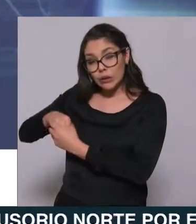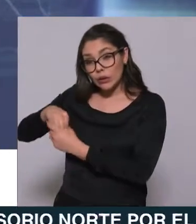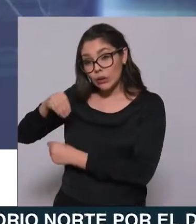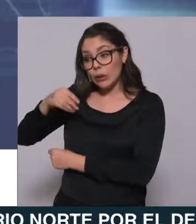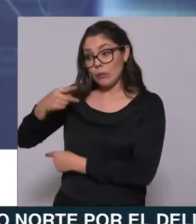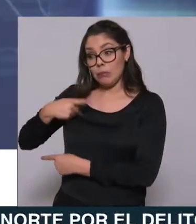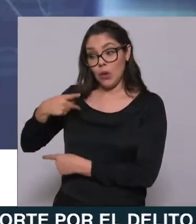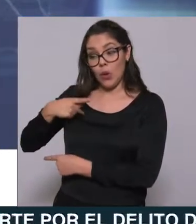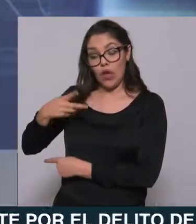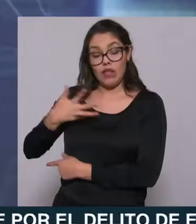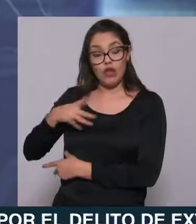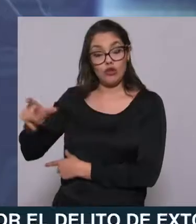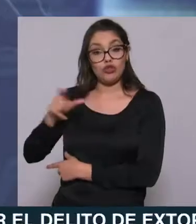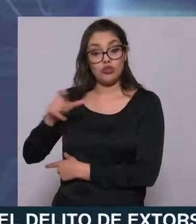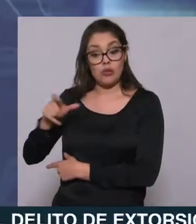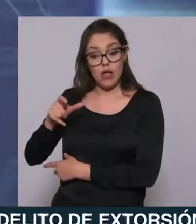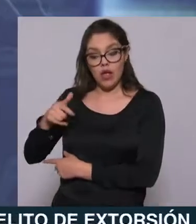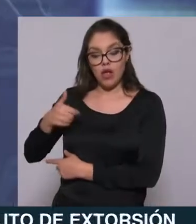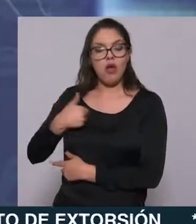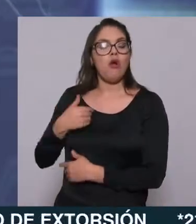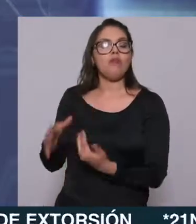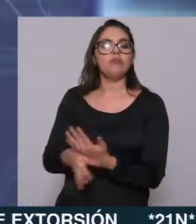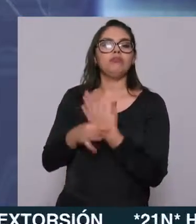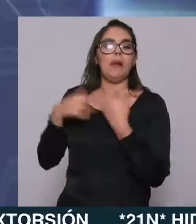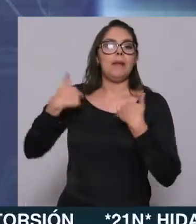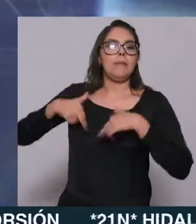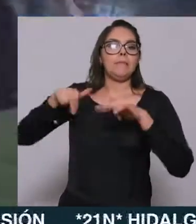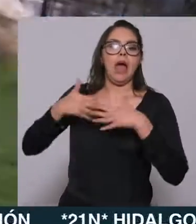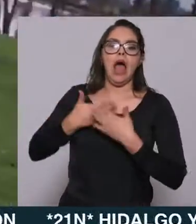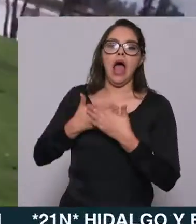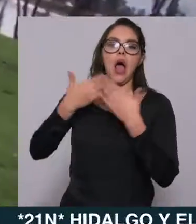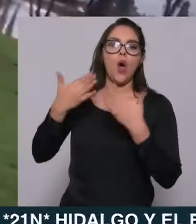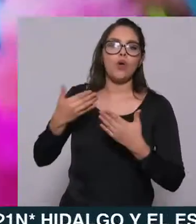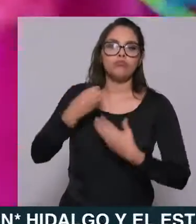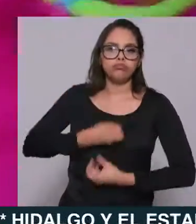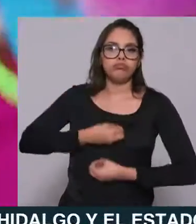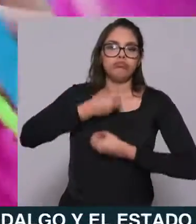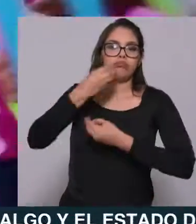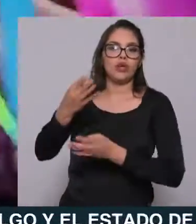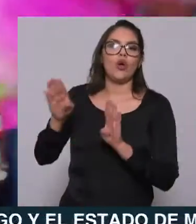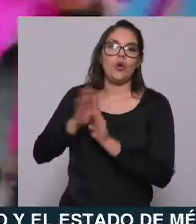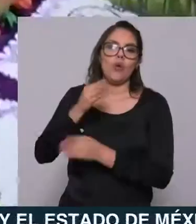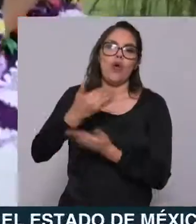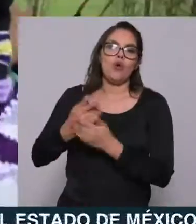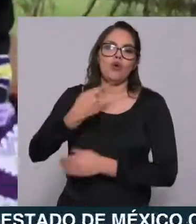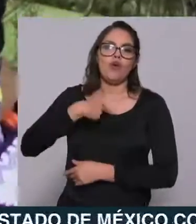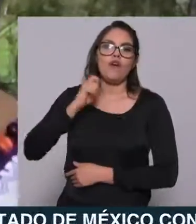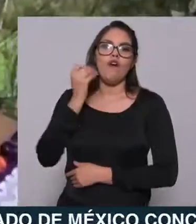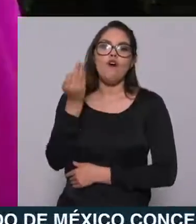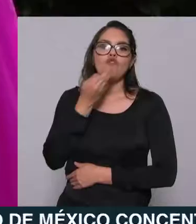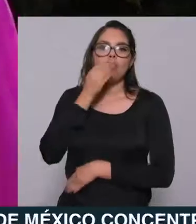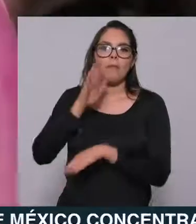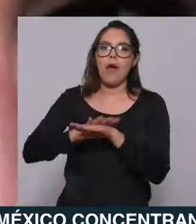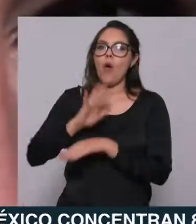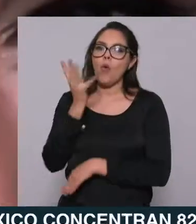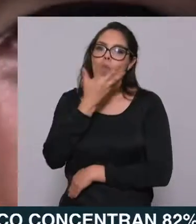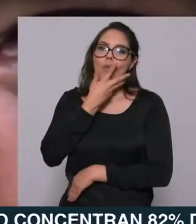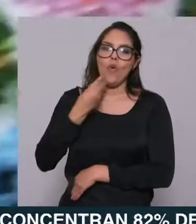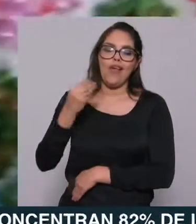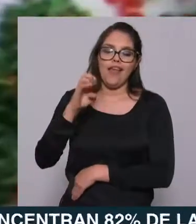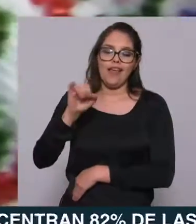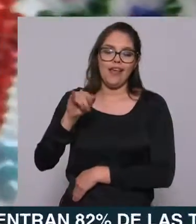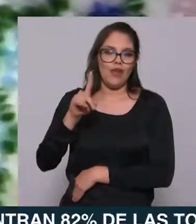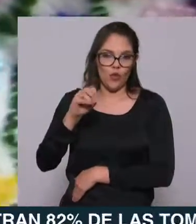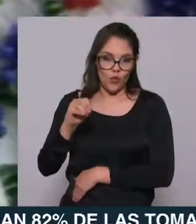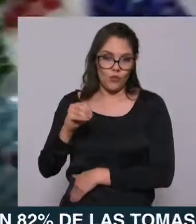pero también de toda la historia ancestral que ahorita nosotras representamos como flores más bellas del ejido. En este certamen, al